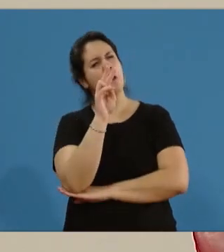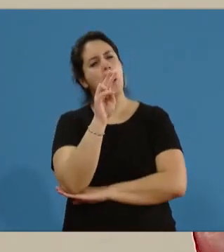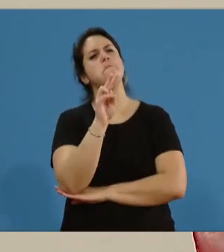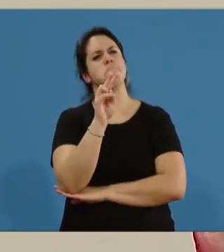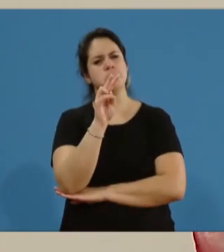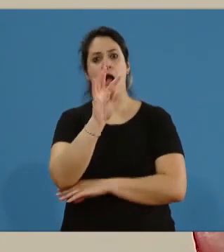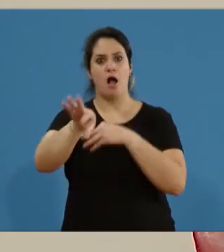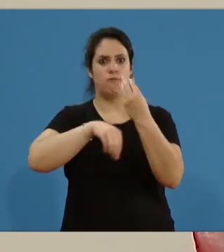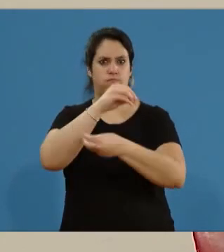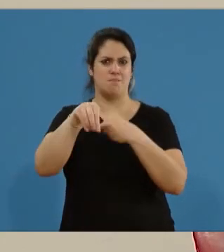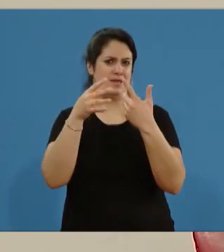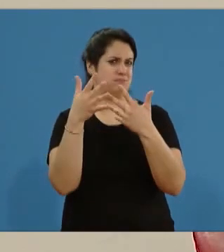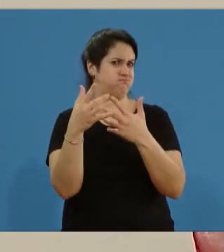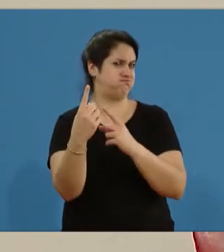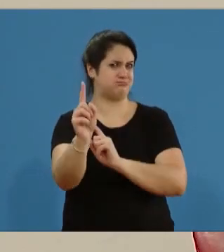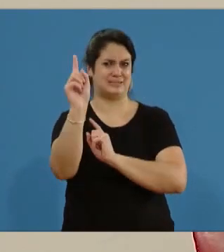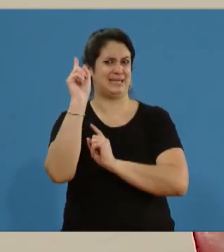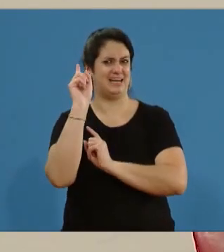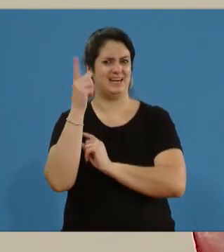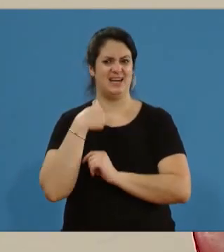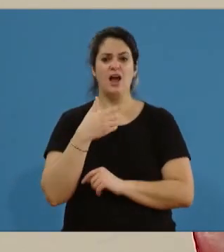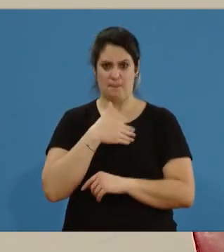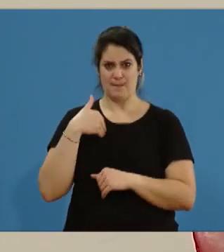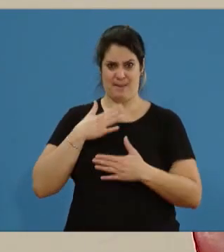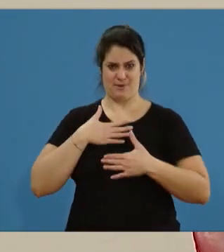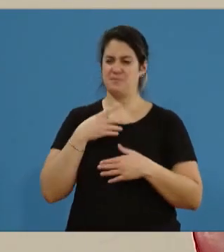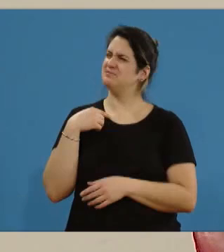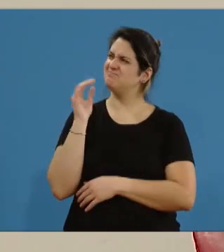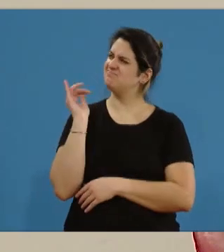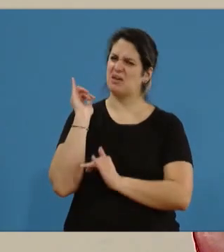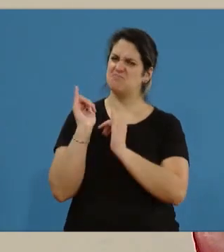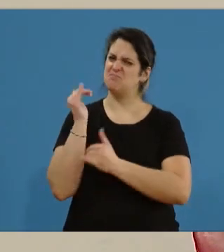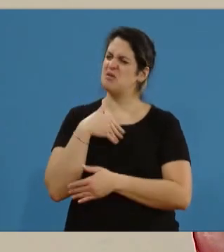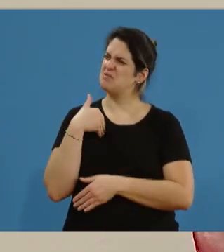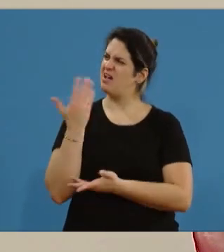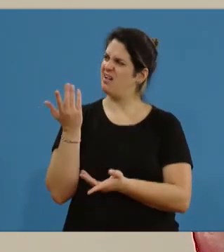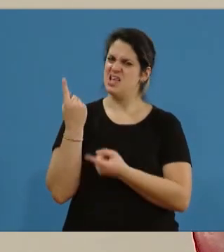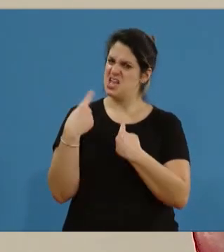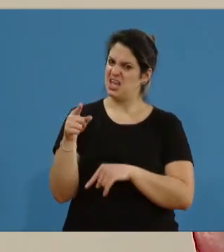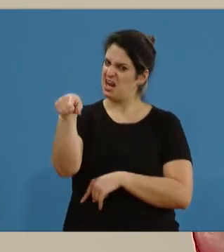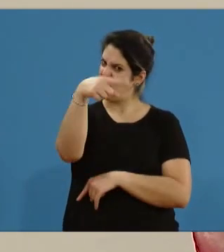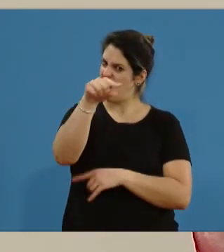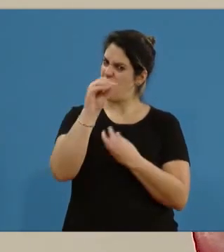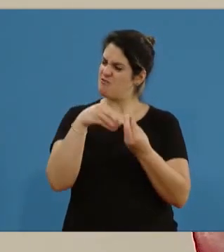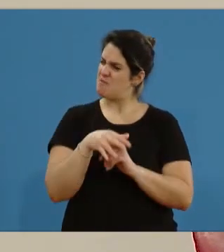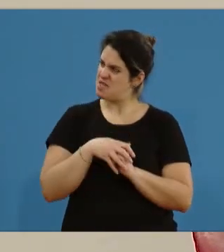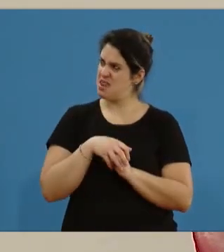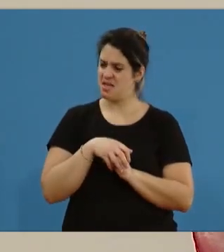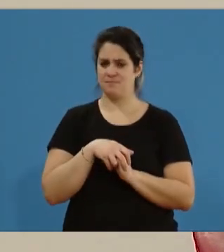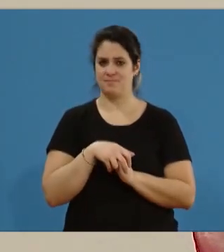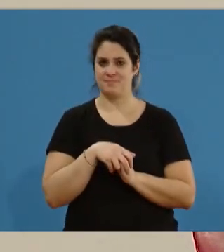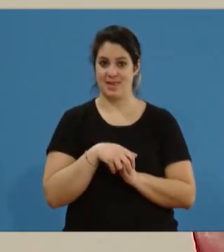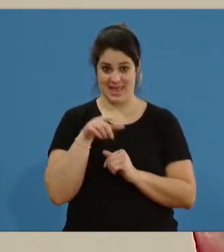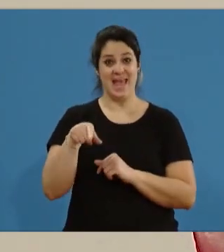al saber cómo estaba compuesta esa familia, le comentó a su mamá, ¡qué raros que son!